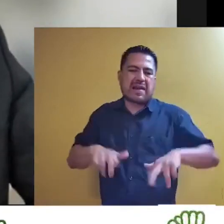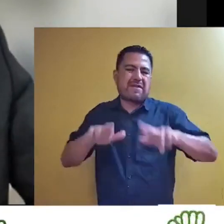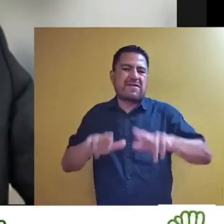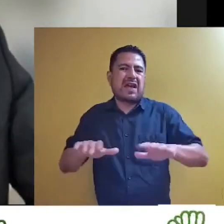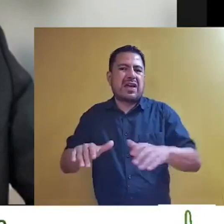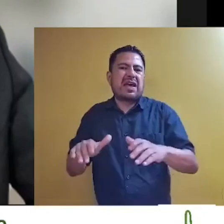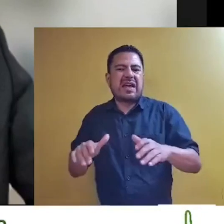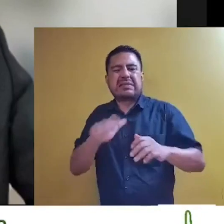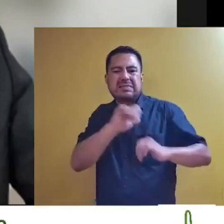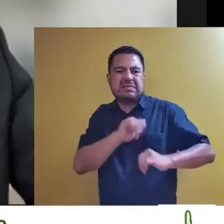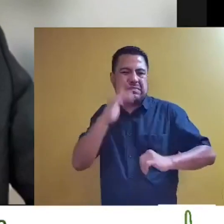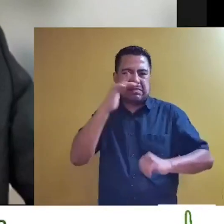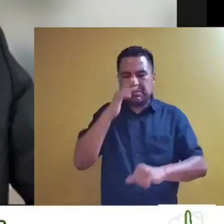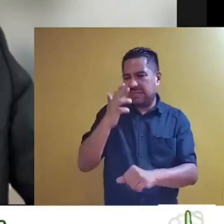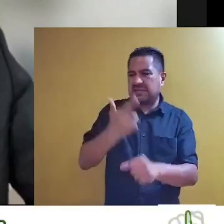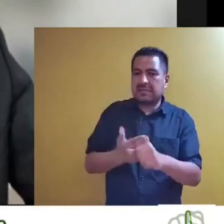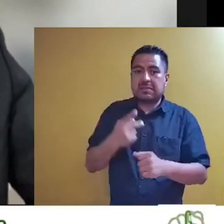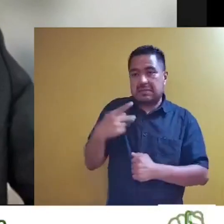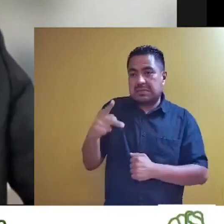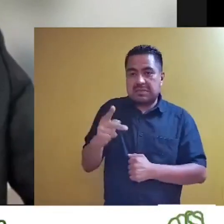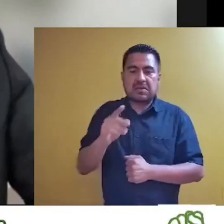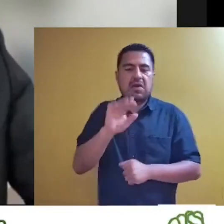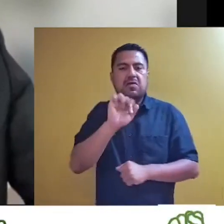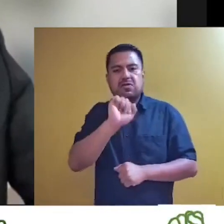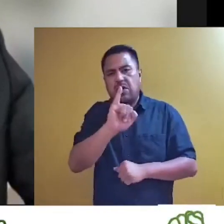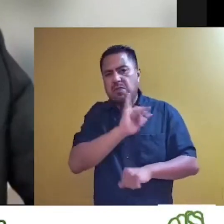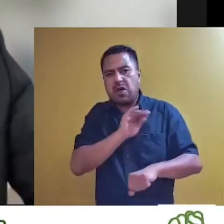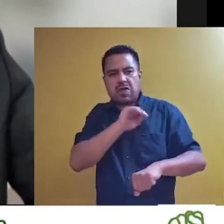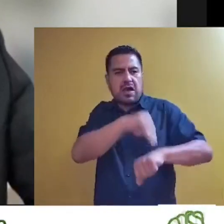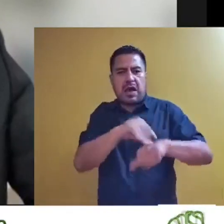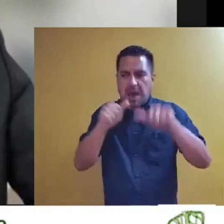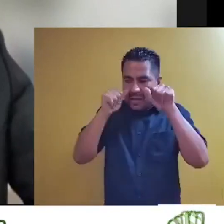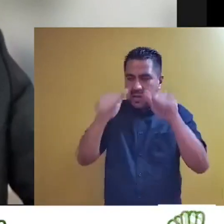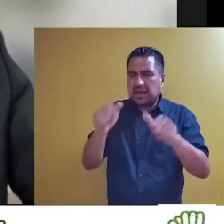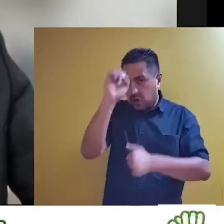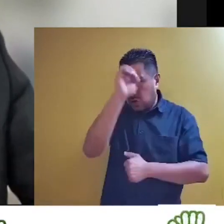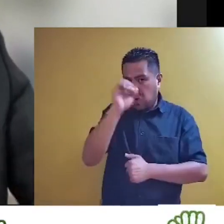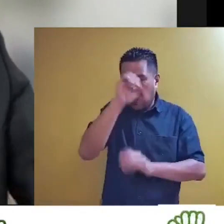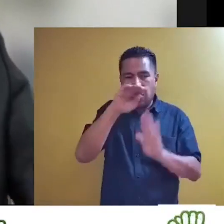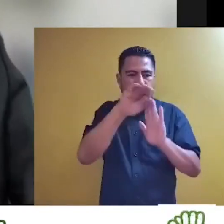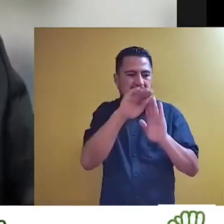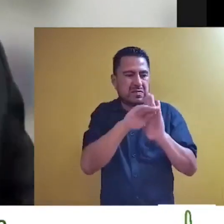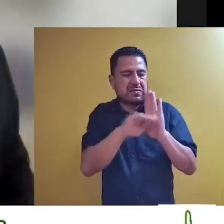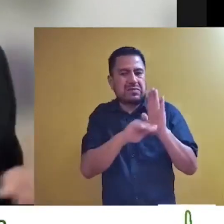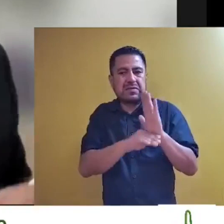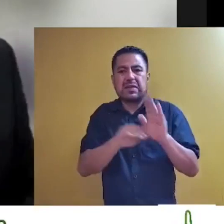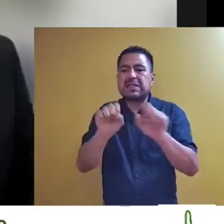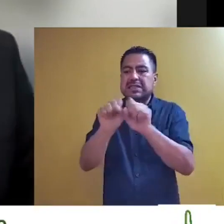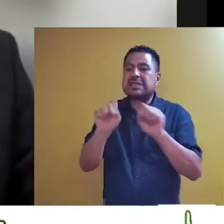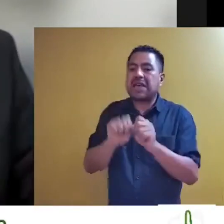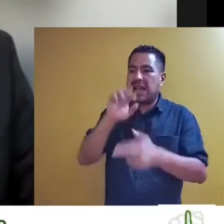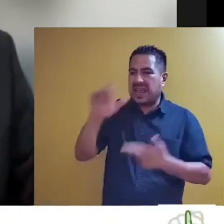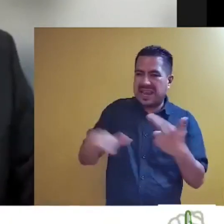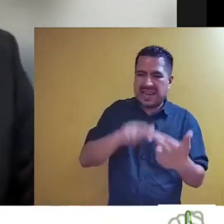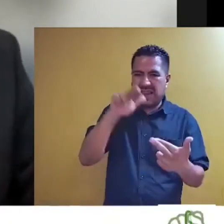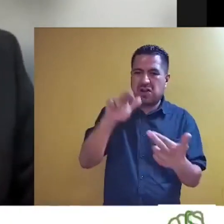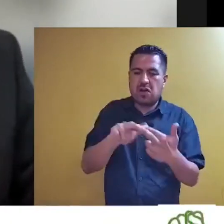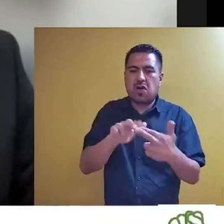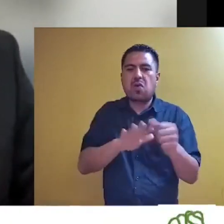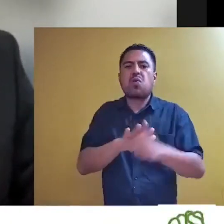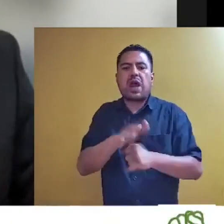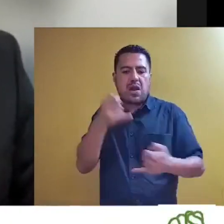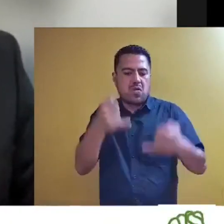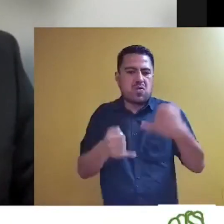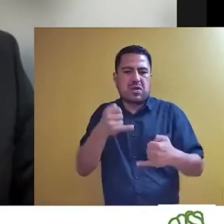a cargo de la actora, este se declara fundado en atención a los criterios y lineamientos fijados por la Sala Regional en los